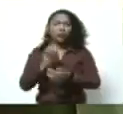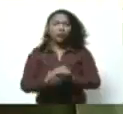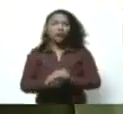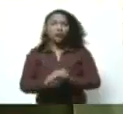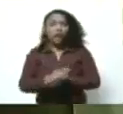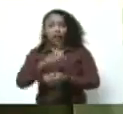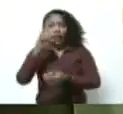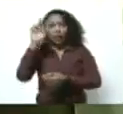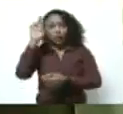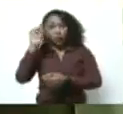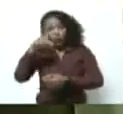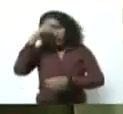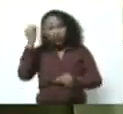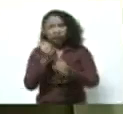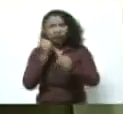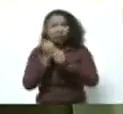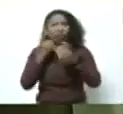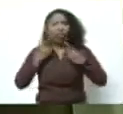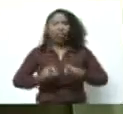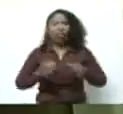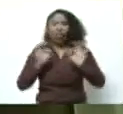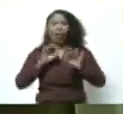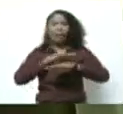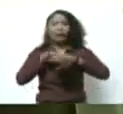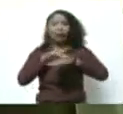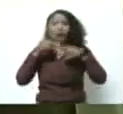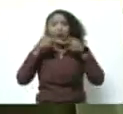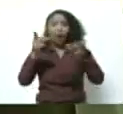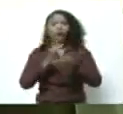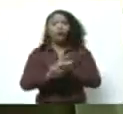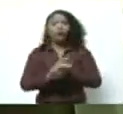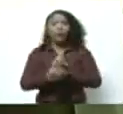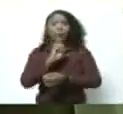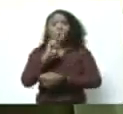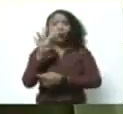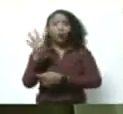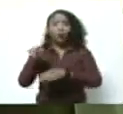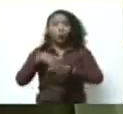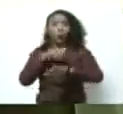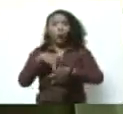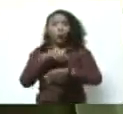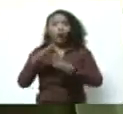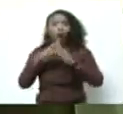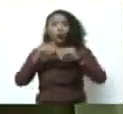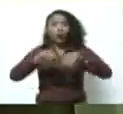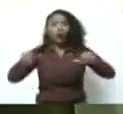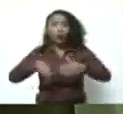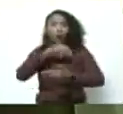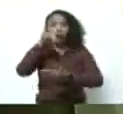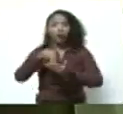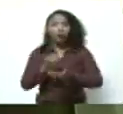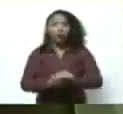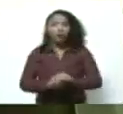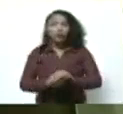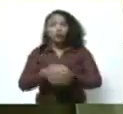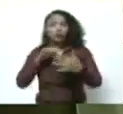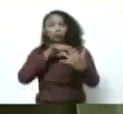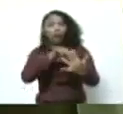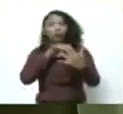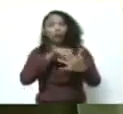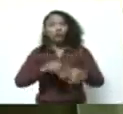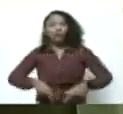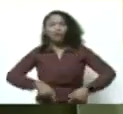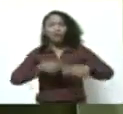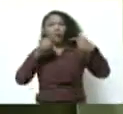trabajo diario sin descanso de este Ministerio Público, las 24 horas en todo el territorio nacional, combatiendo